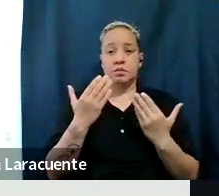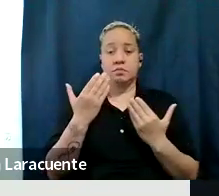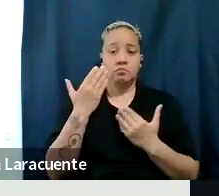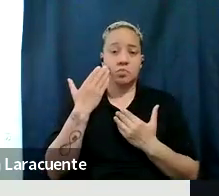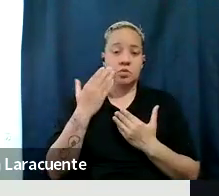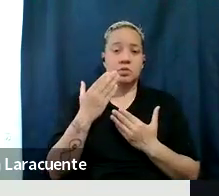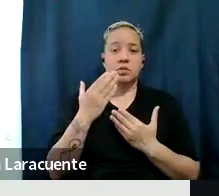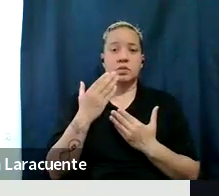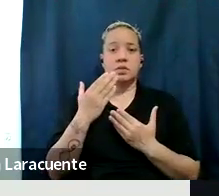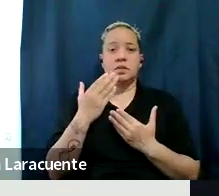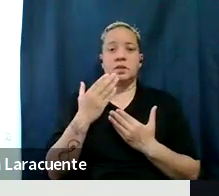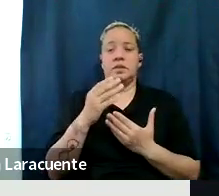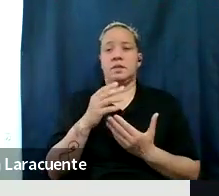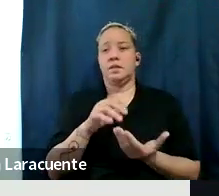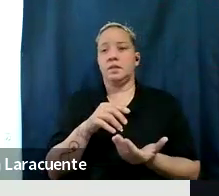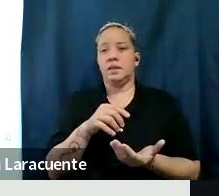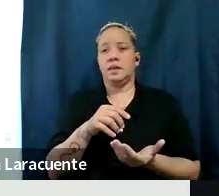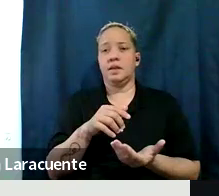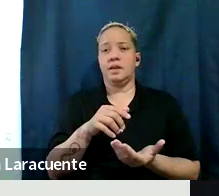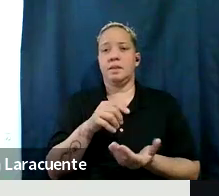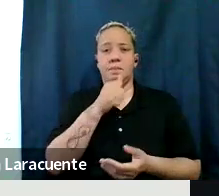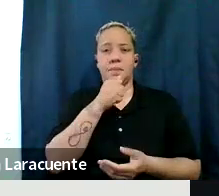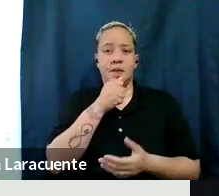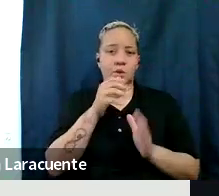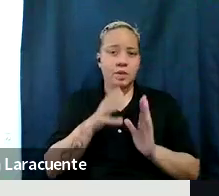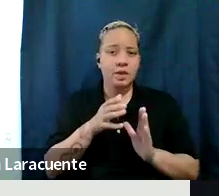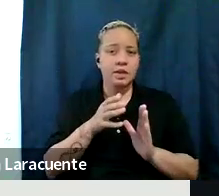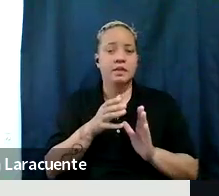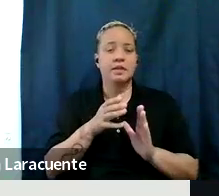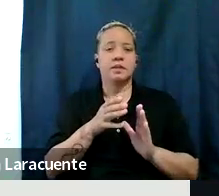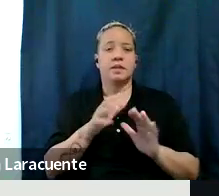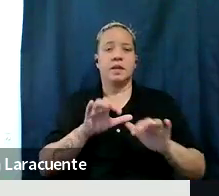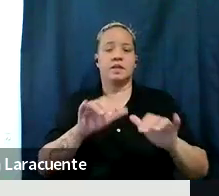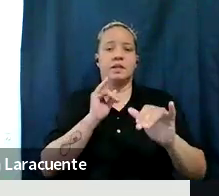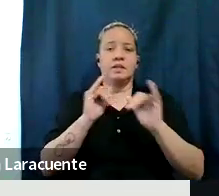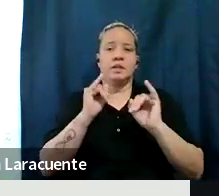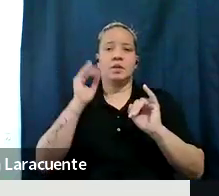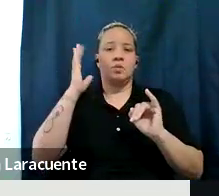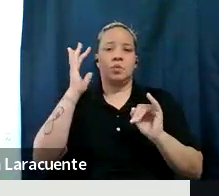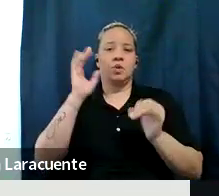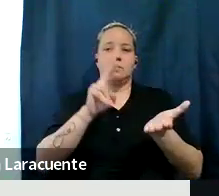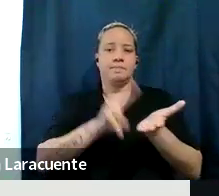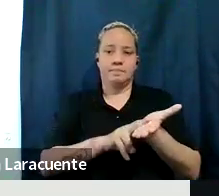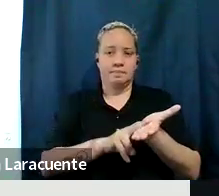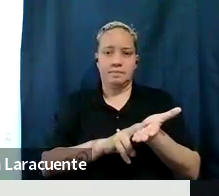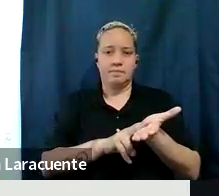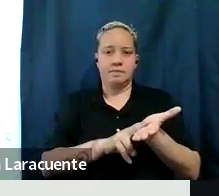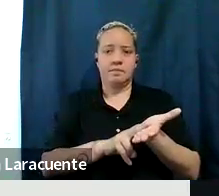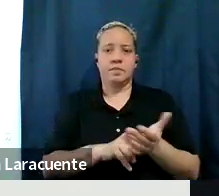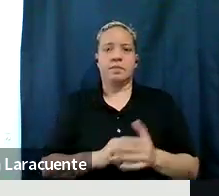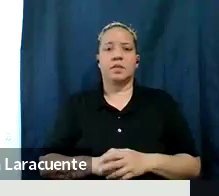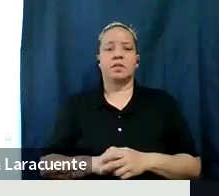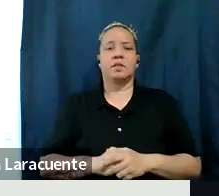identidad del periodista o la periodista que realiza la entrevista porque no está firmada,